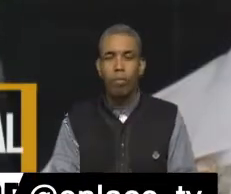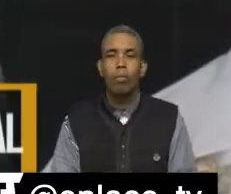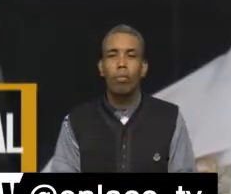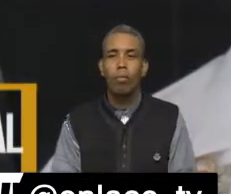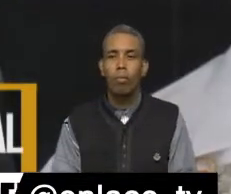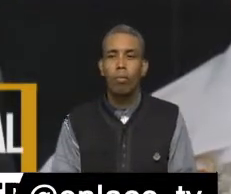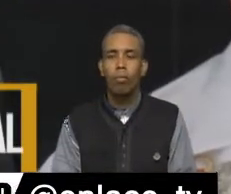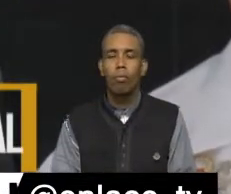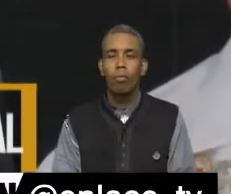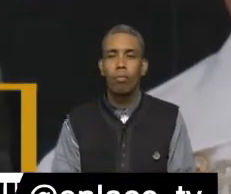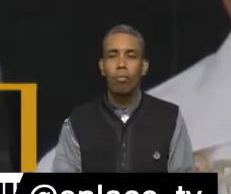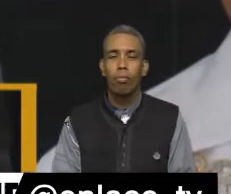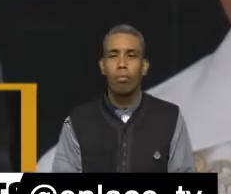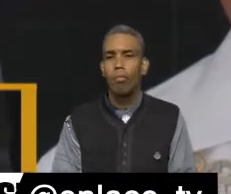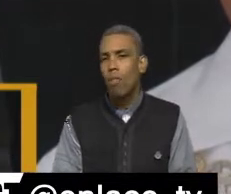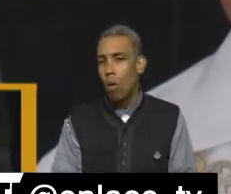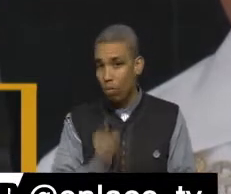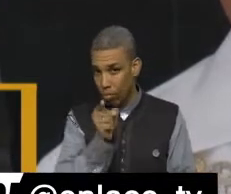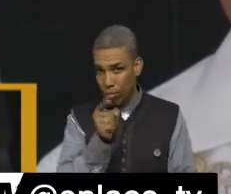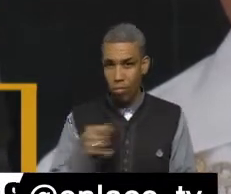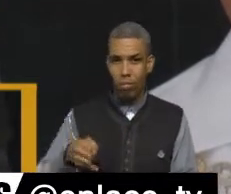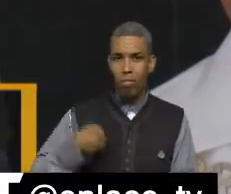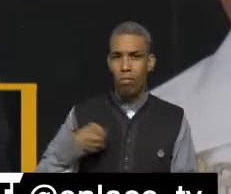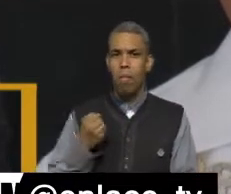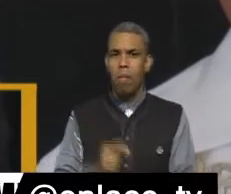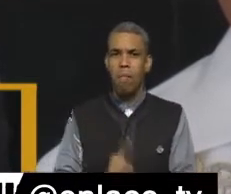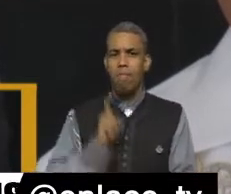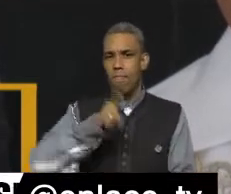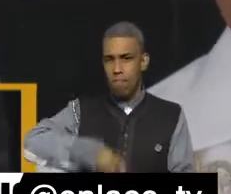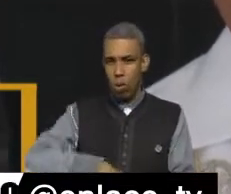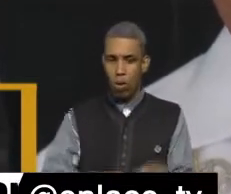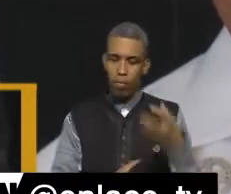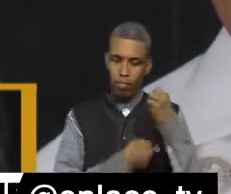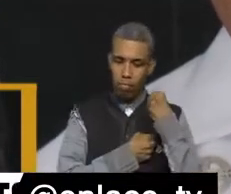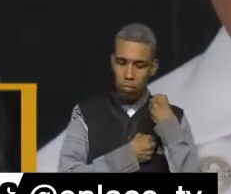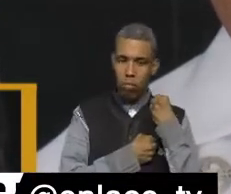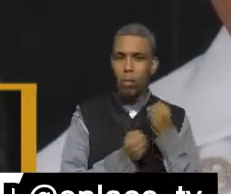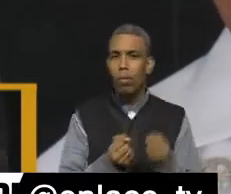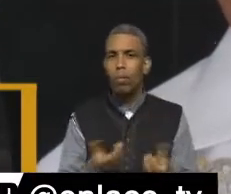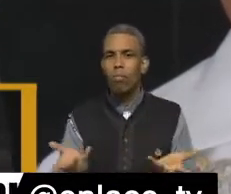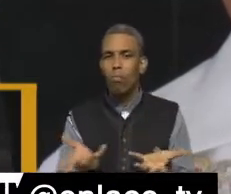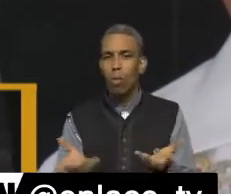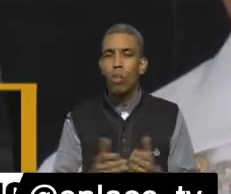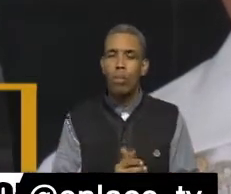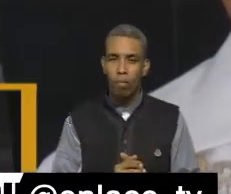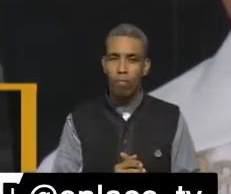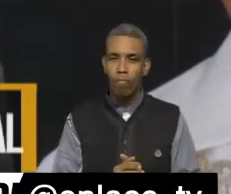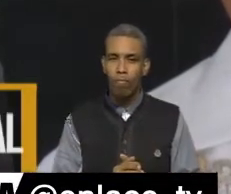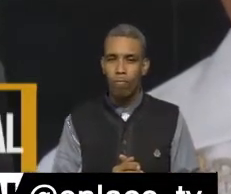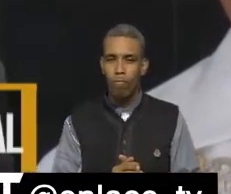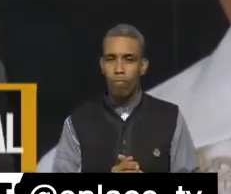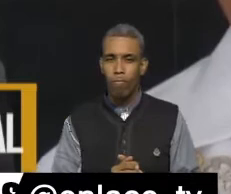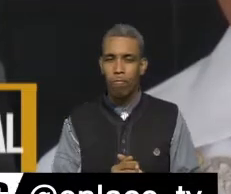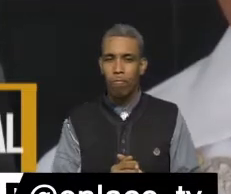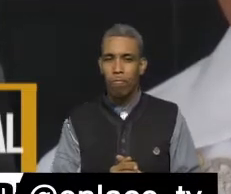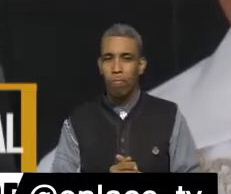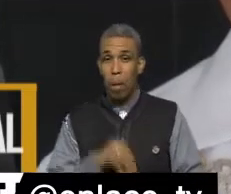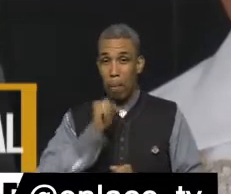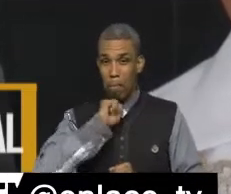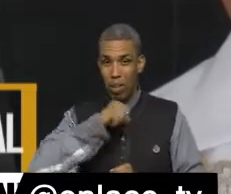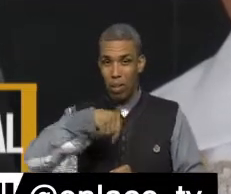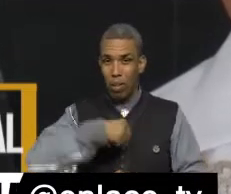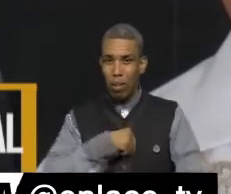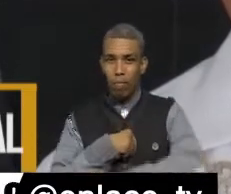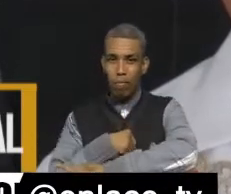que se incorporen a la Armada Nacional a través de la Infantería Marina. Estamos situados aquí en Barranca, en la